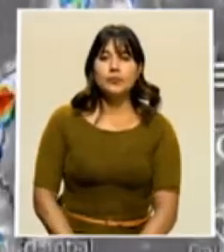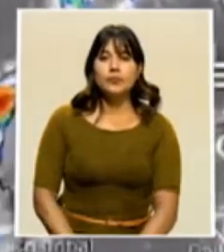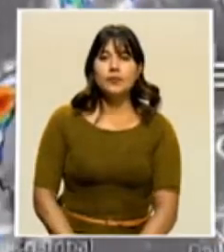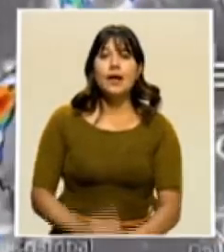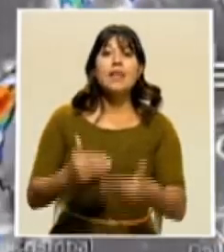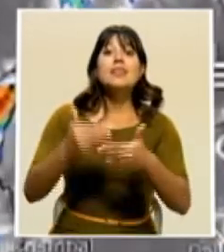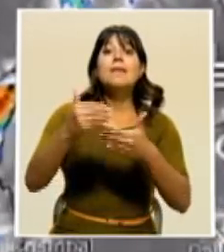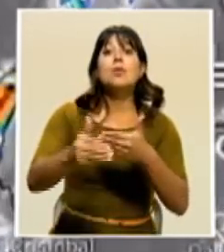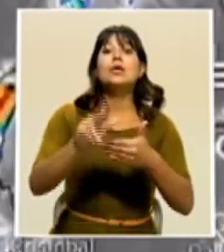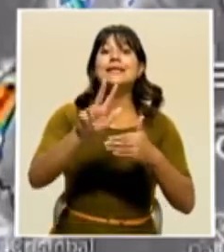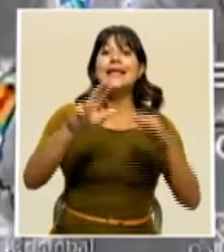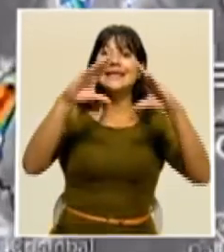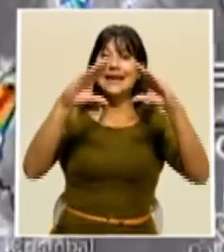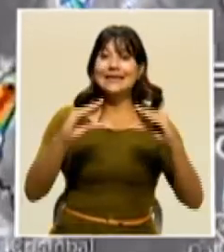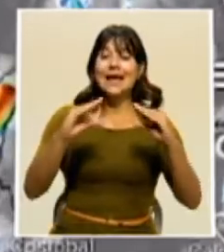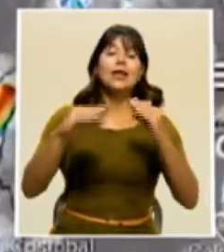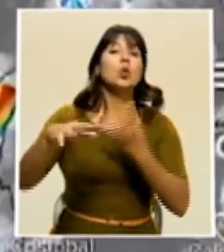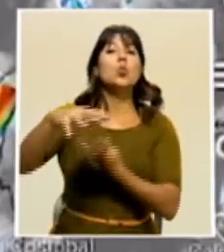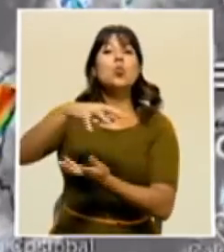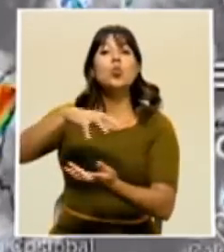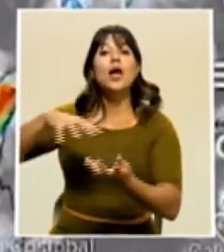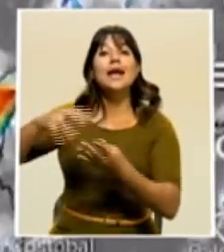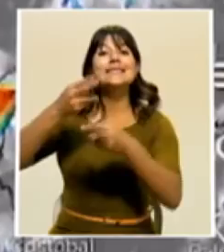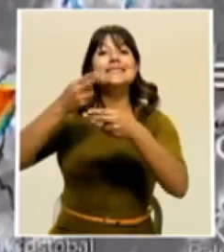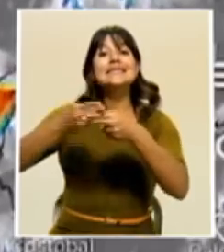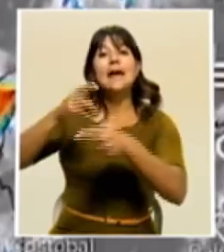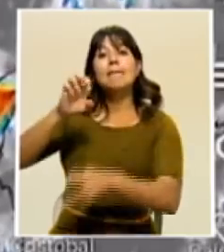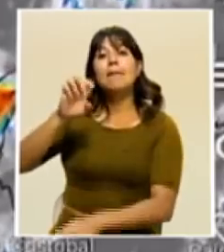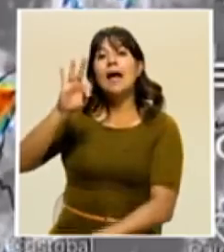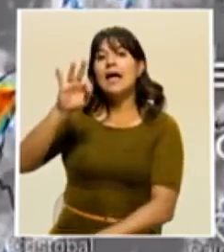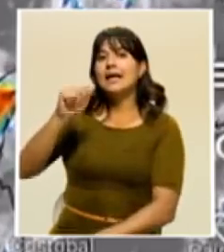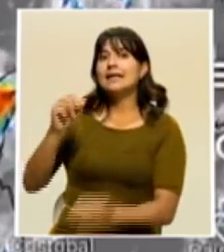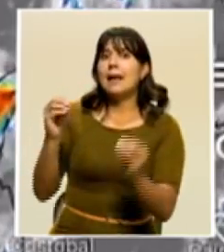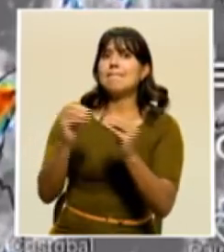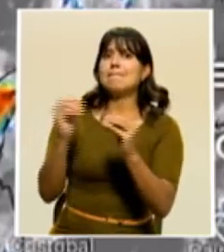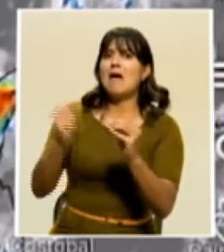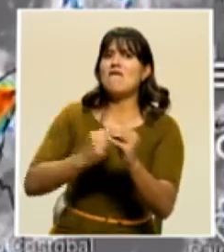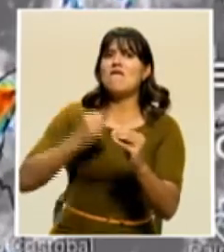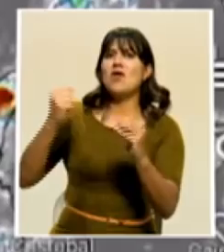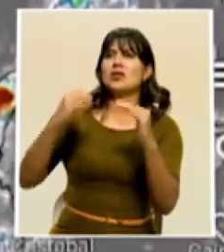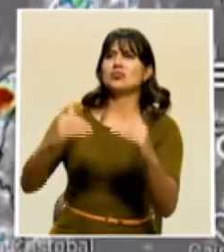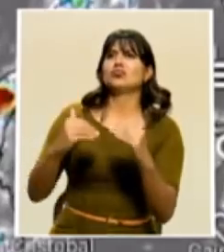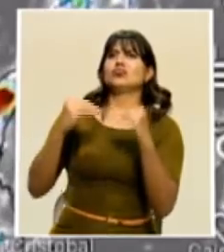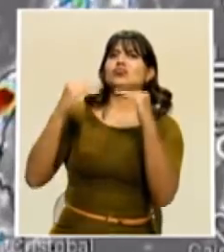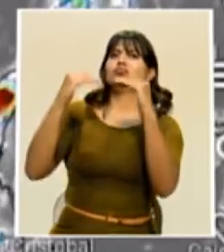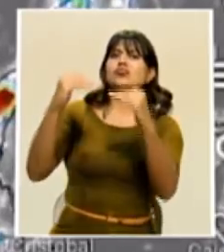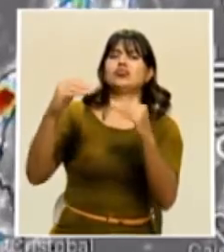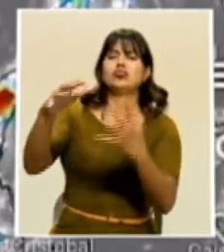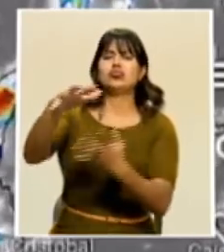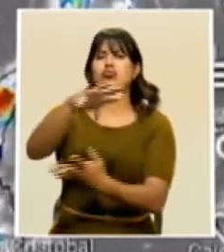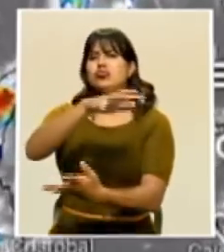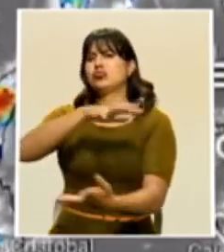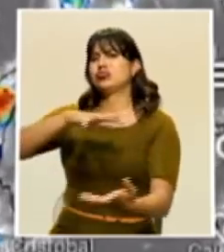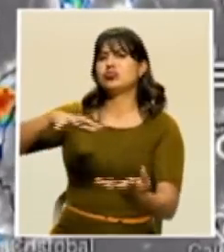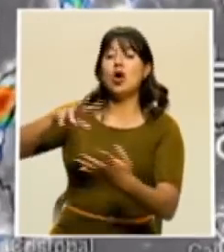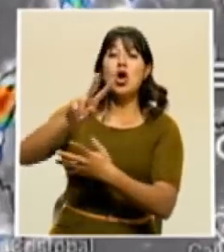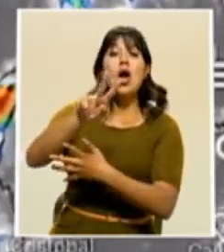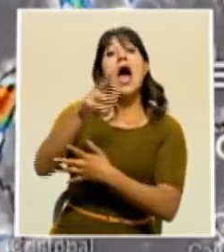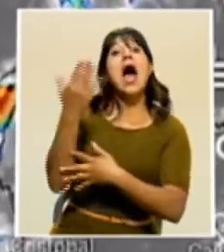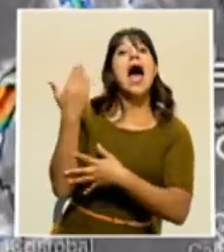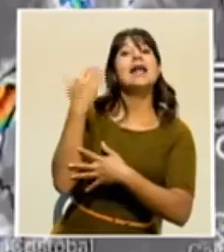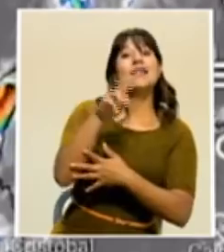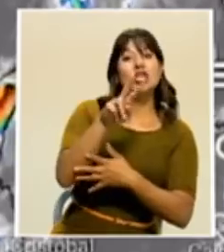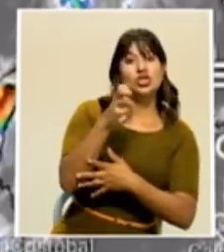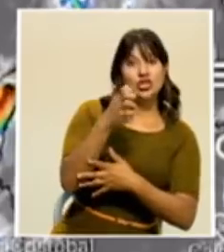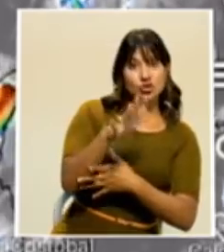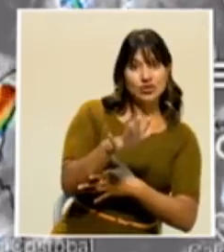Pasadas las 3 de la tarde, el huracán ETA se fortaleció, aumentando sus vientos sostenidos de 215 kilómetros por hora y pasó